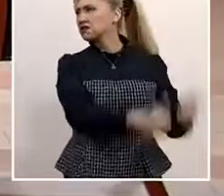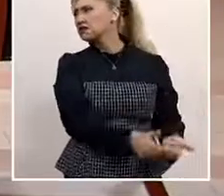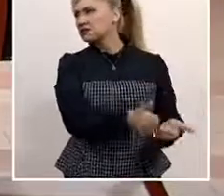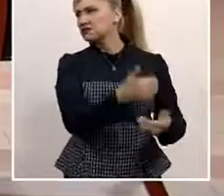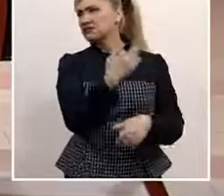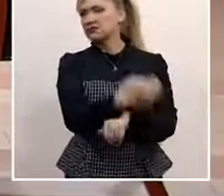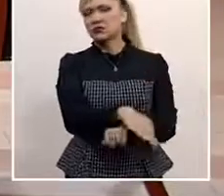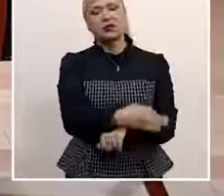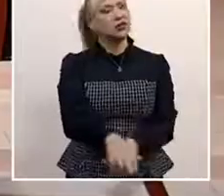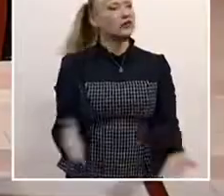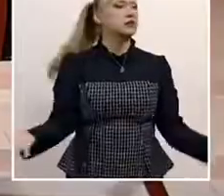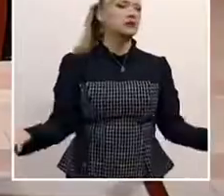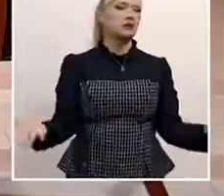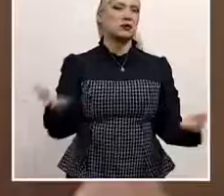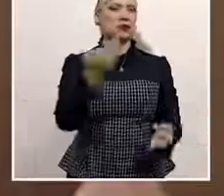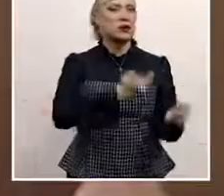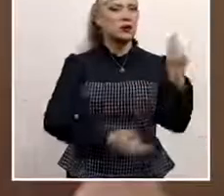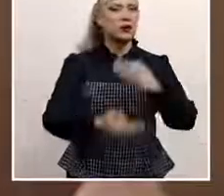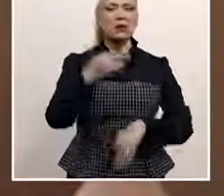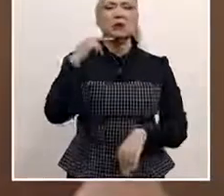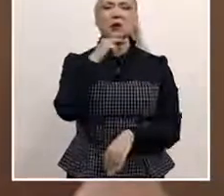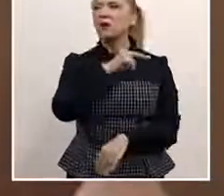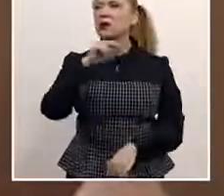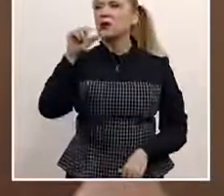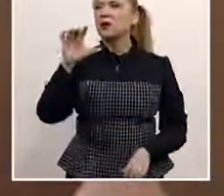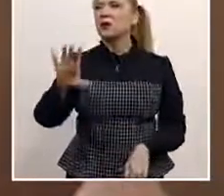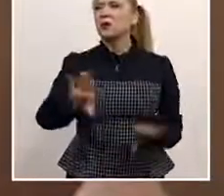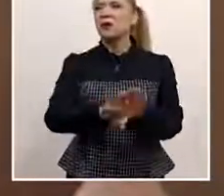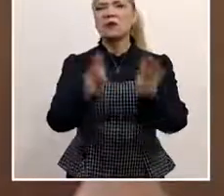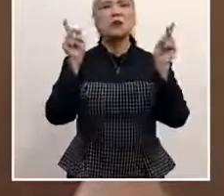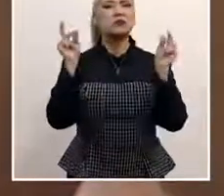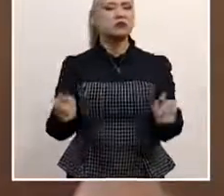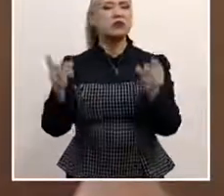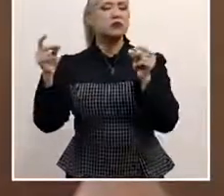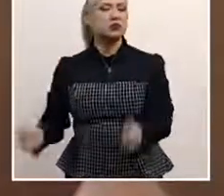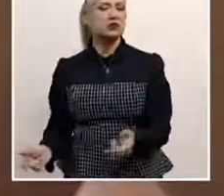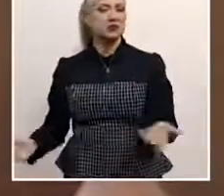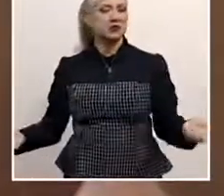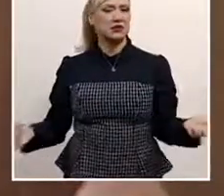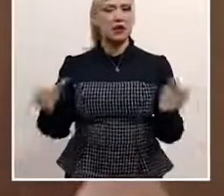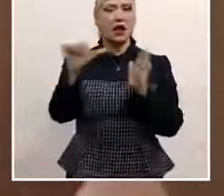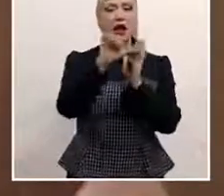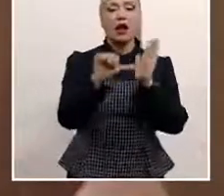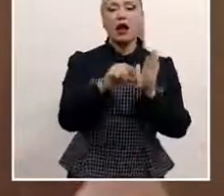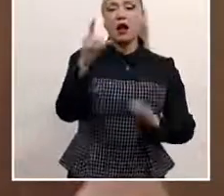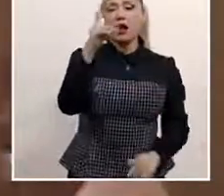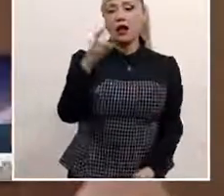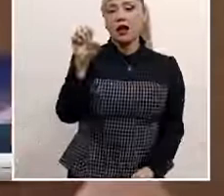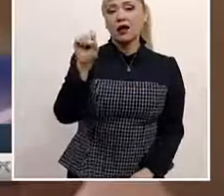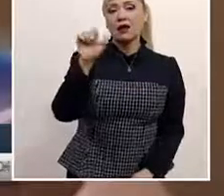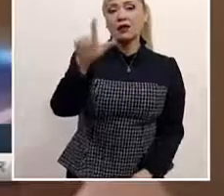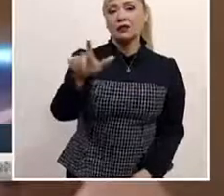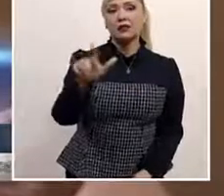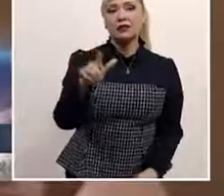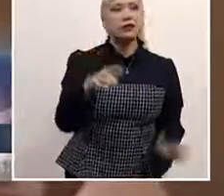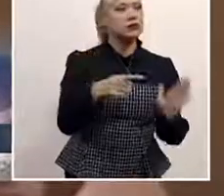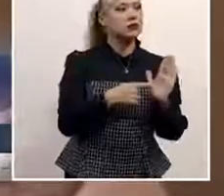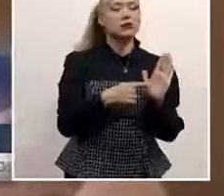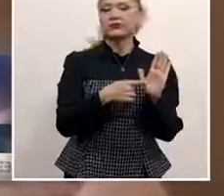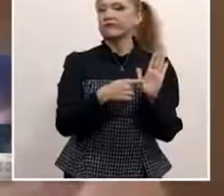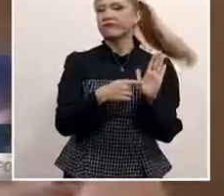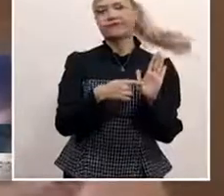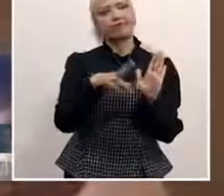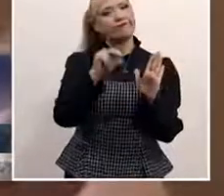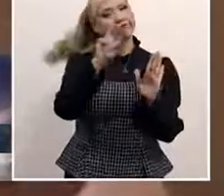respecto de esta medida el 167 tal vez no está apegado a lo que ha dicho la